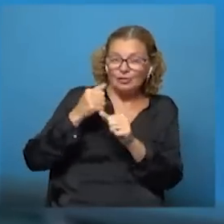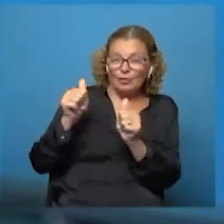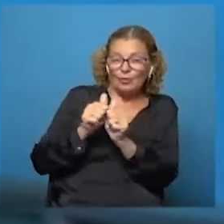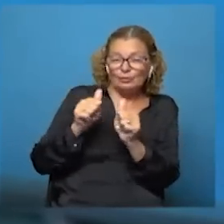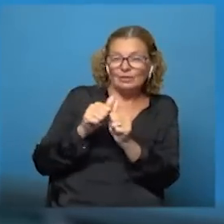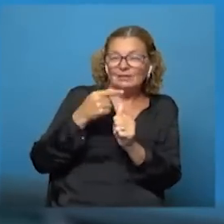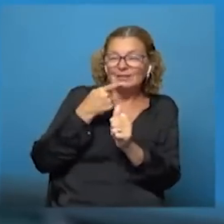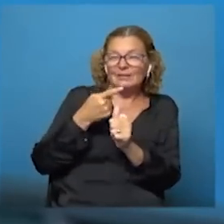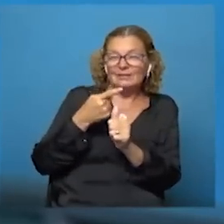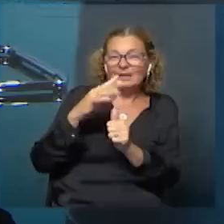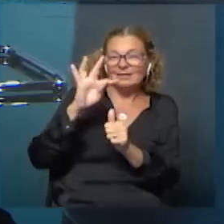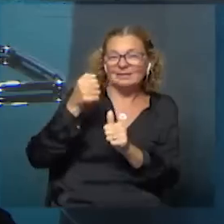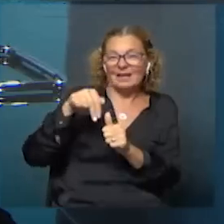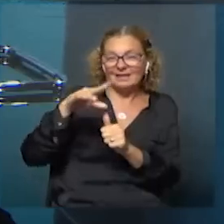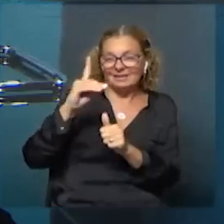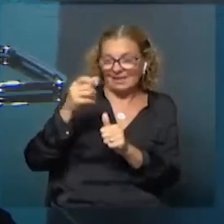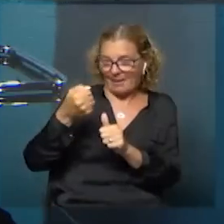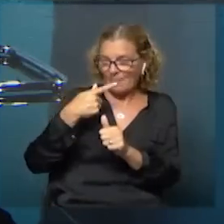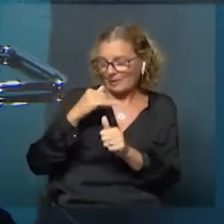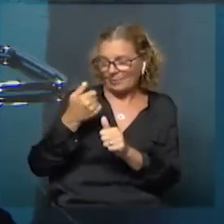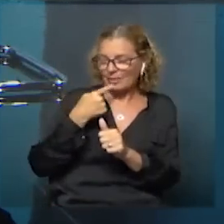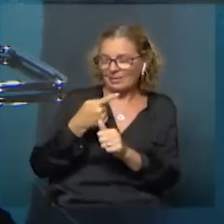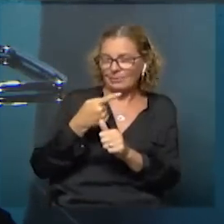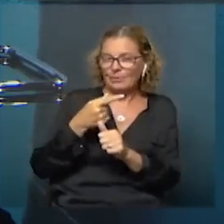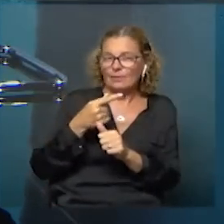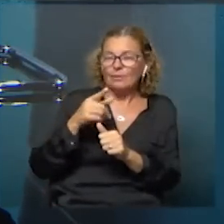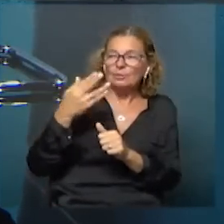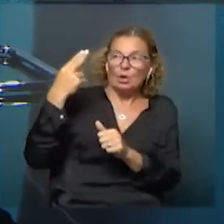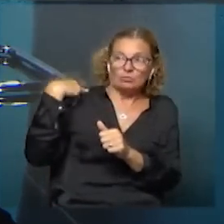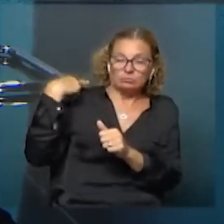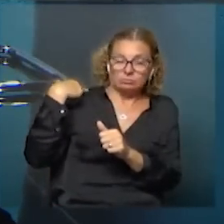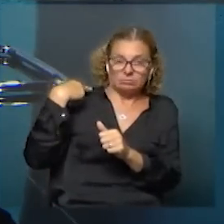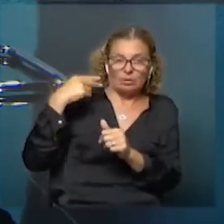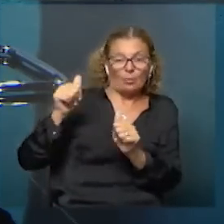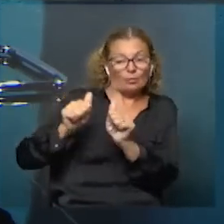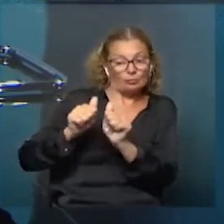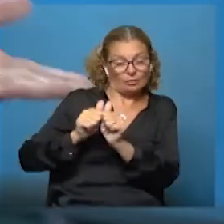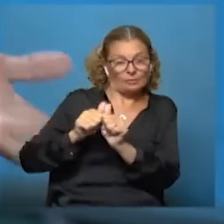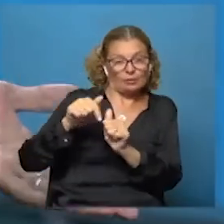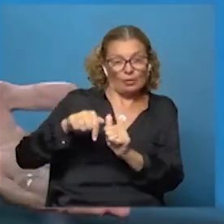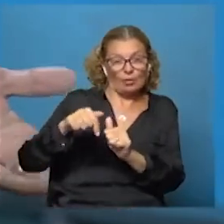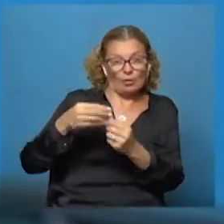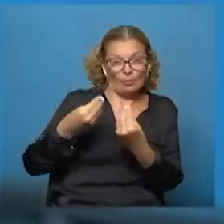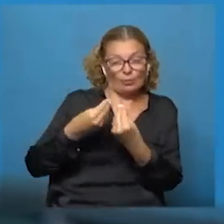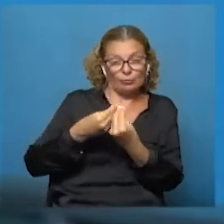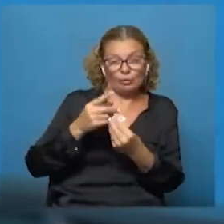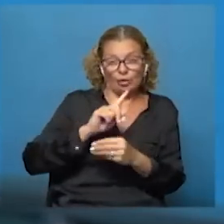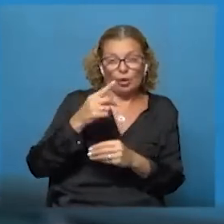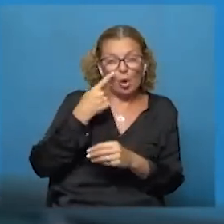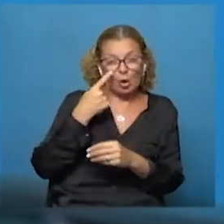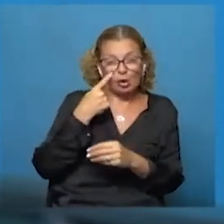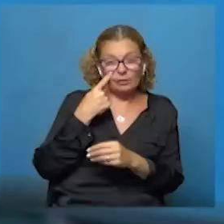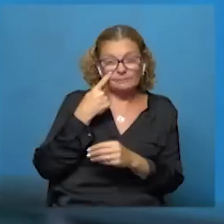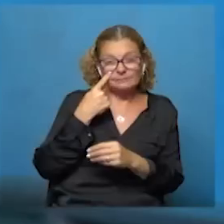vendría a ser lo que nosotros le dominamos la tanda los demás fueron nos subaltar los míos o subordinados y de los de hoy un montón que no conozco